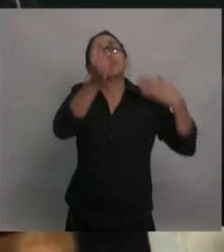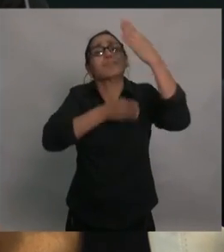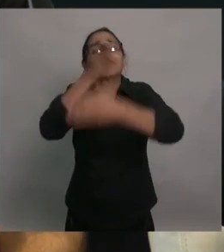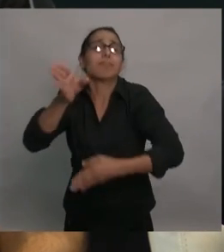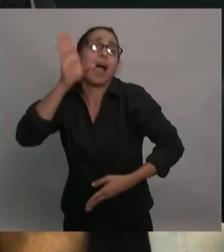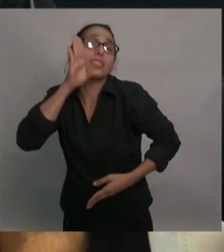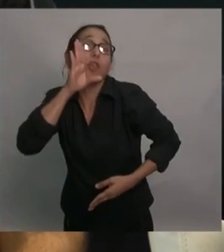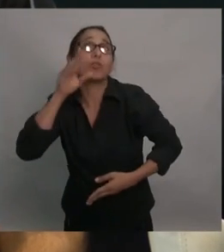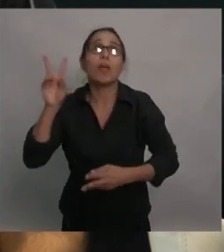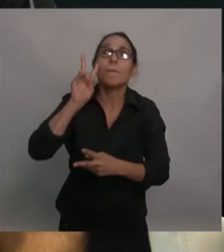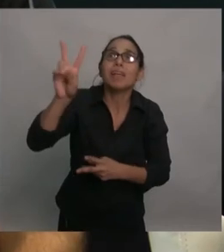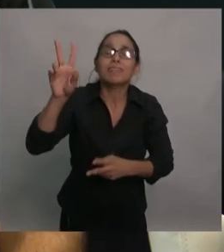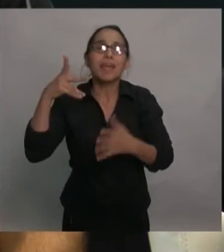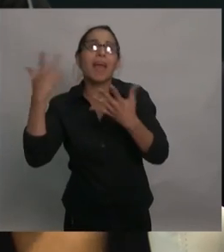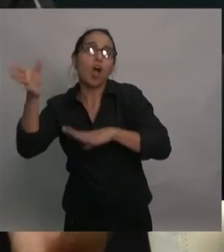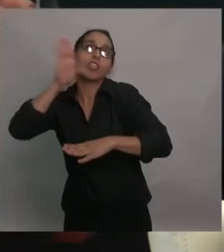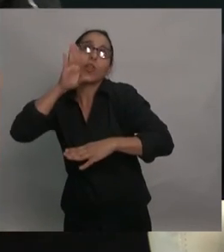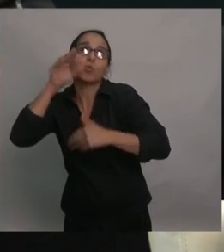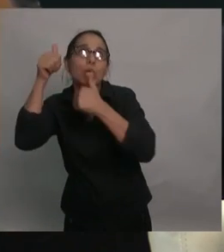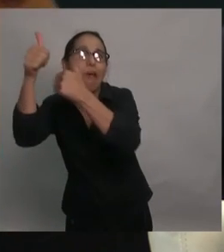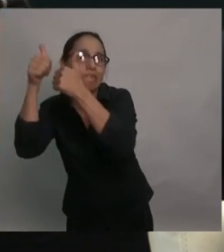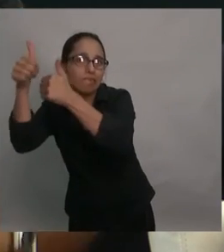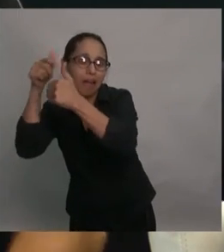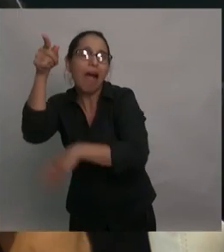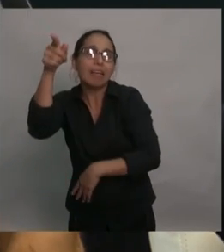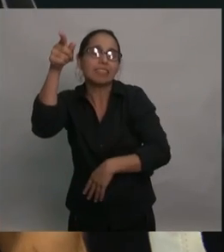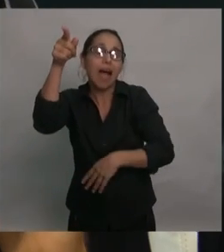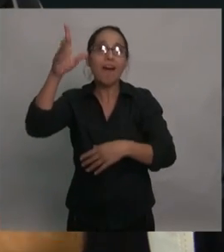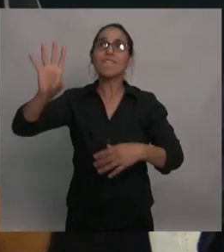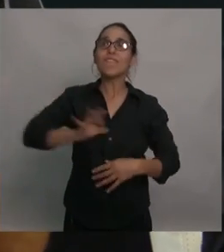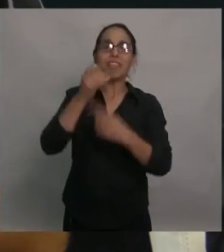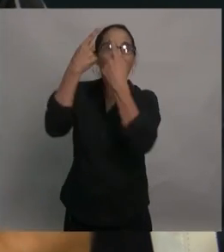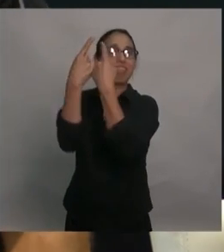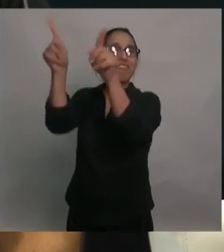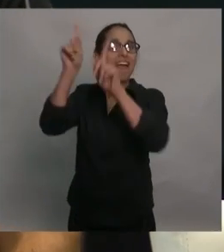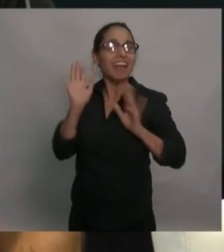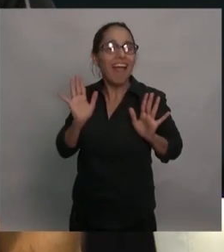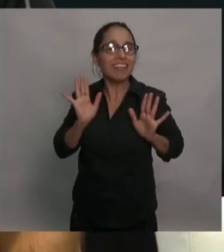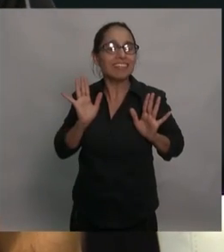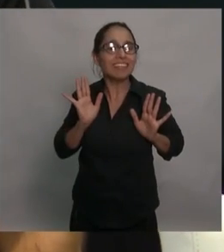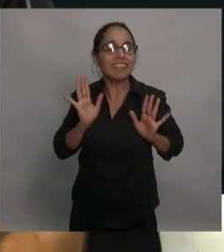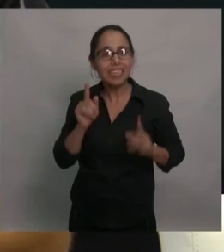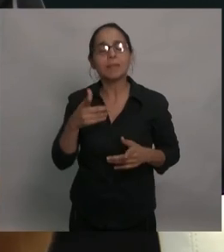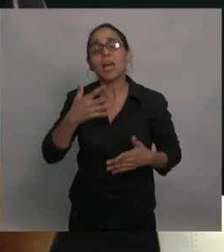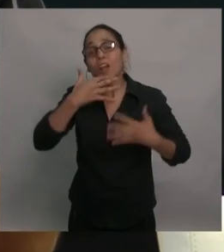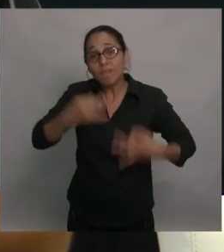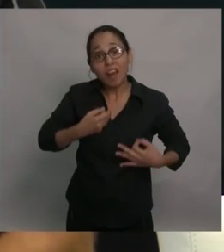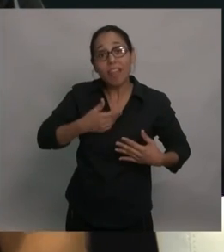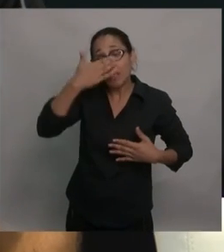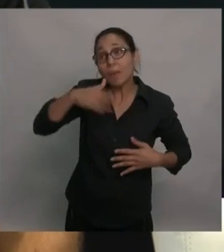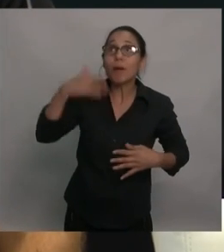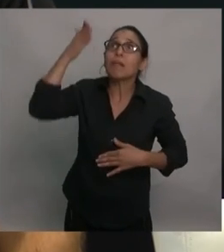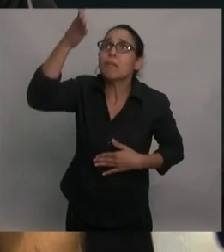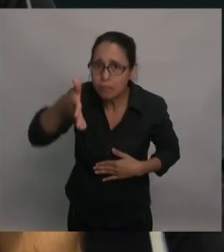sirena y pensando que la vida es muy diferente a la realidad que se encuentran, y muchos de ellos terminan en